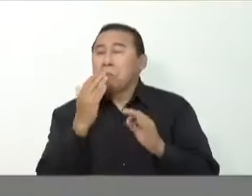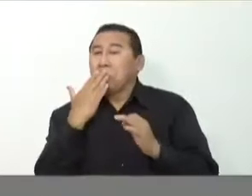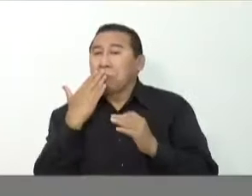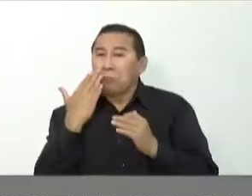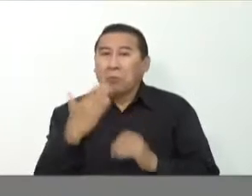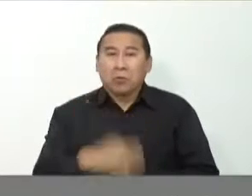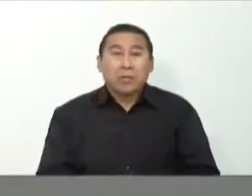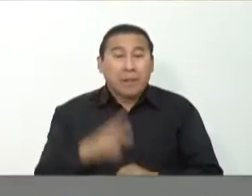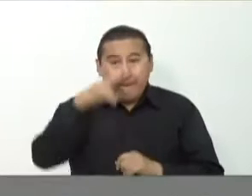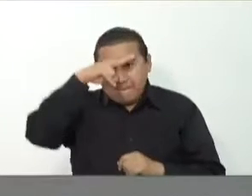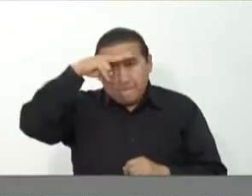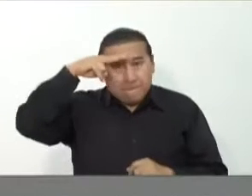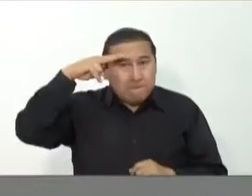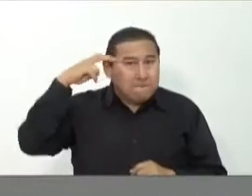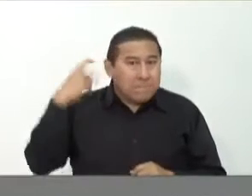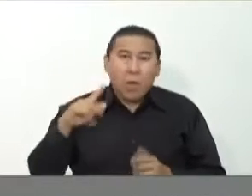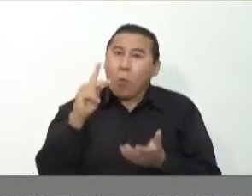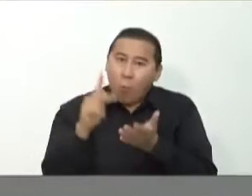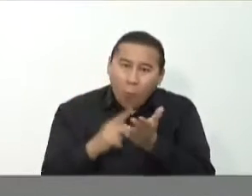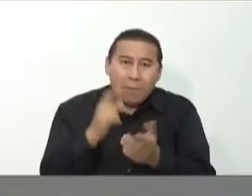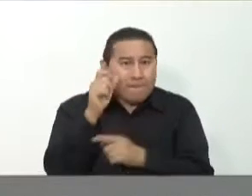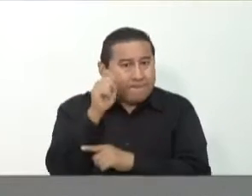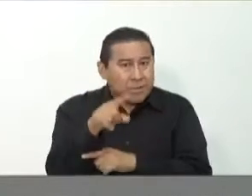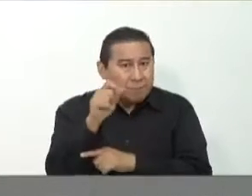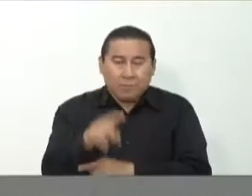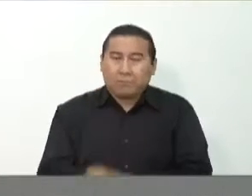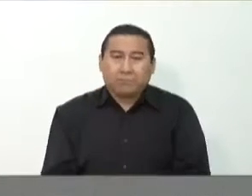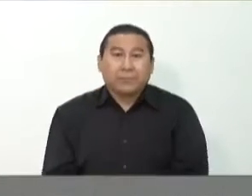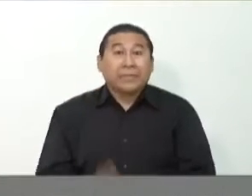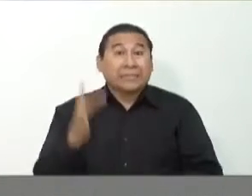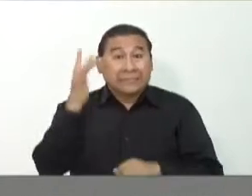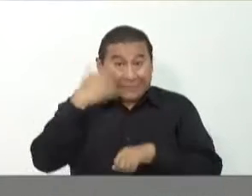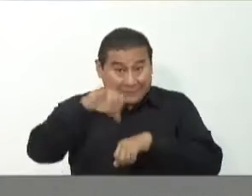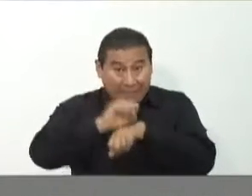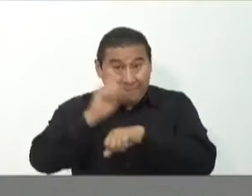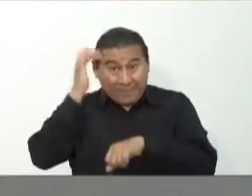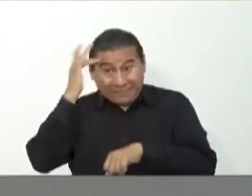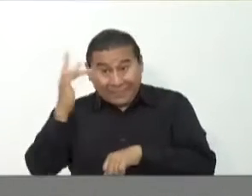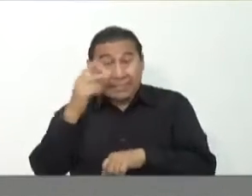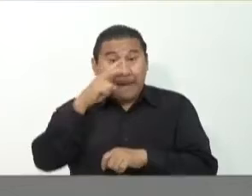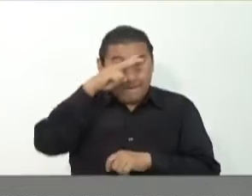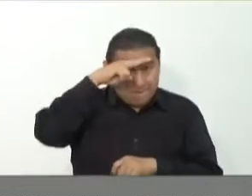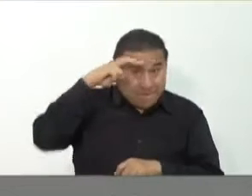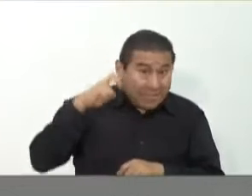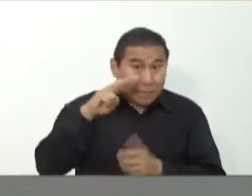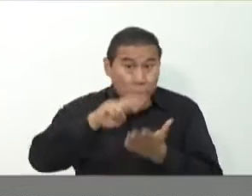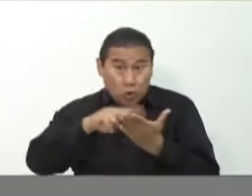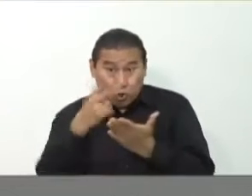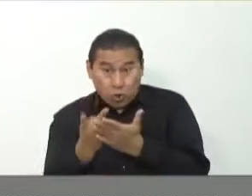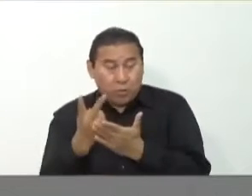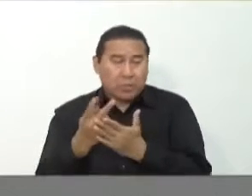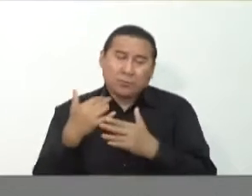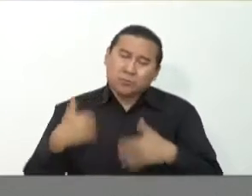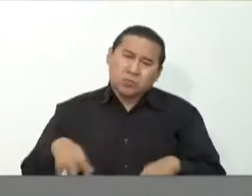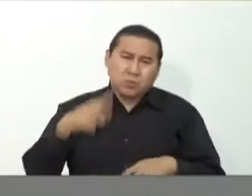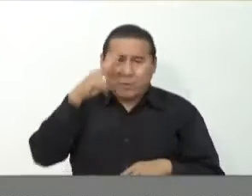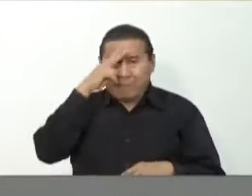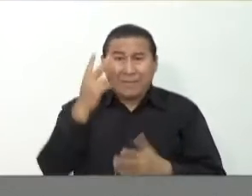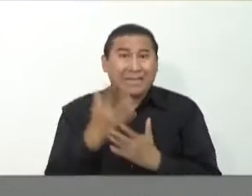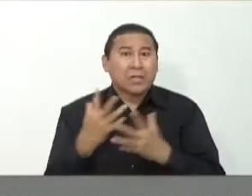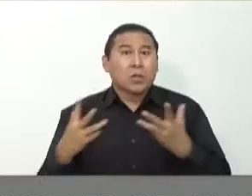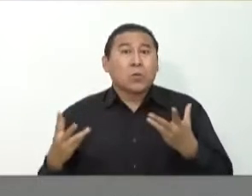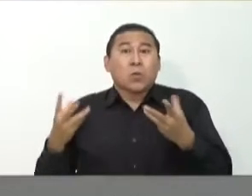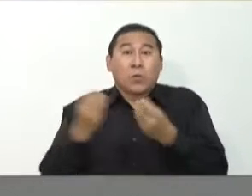estado y el verano apunta también así creo que tanto la semana santa como el verano este verano hay que considerar que en el verano se